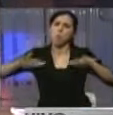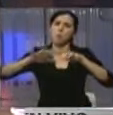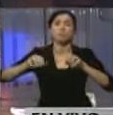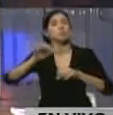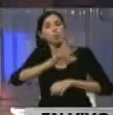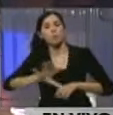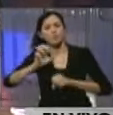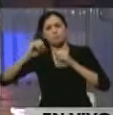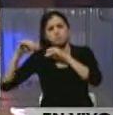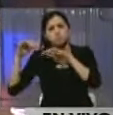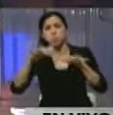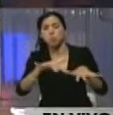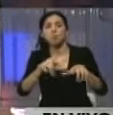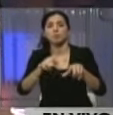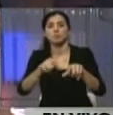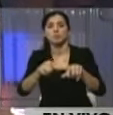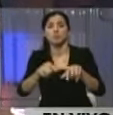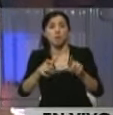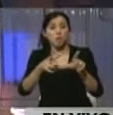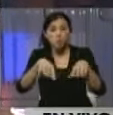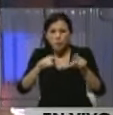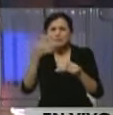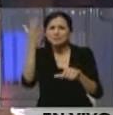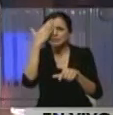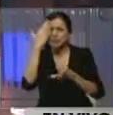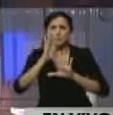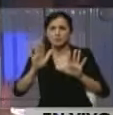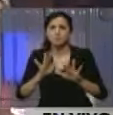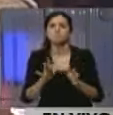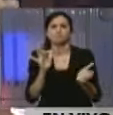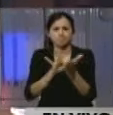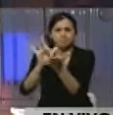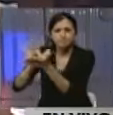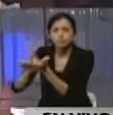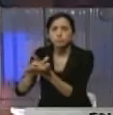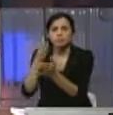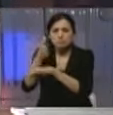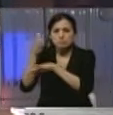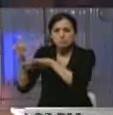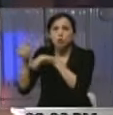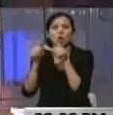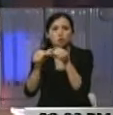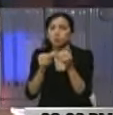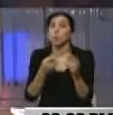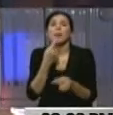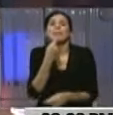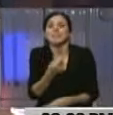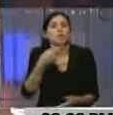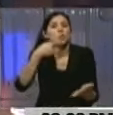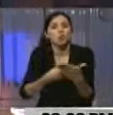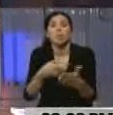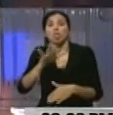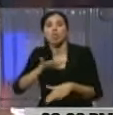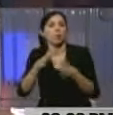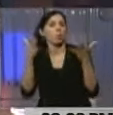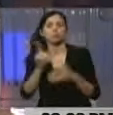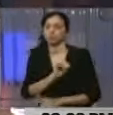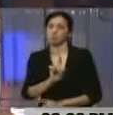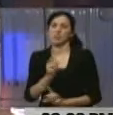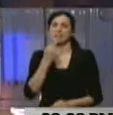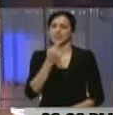país, en los puntos críticos que ya se tienen establecidos. Continuar allí. No los voy a decir ni dónde ni cuándo,